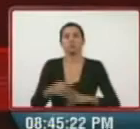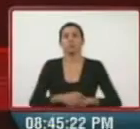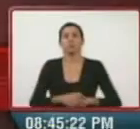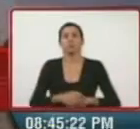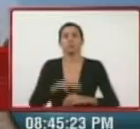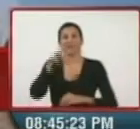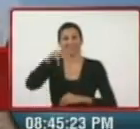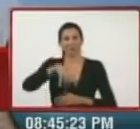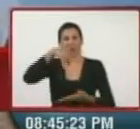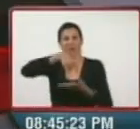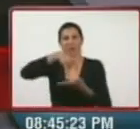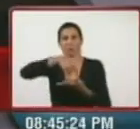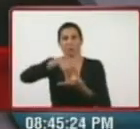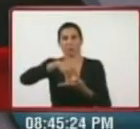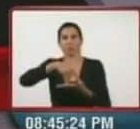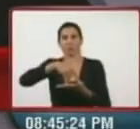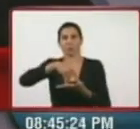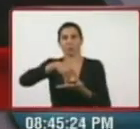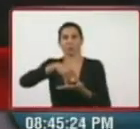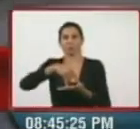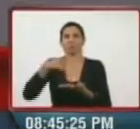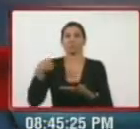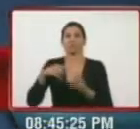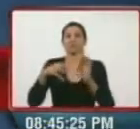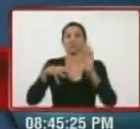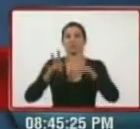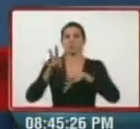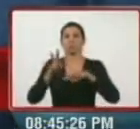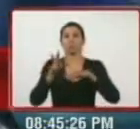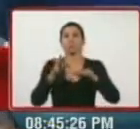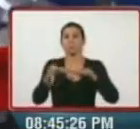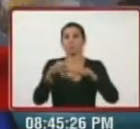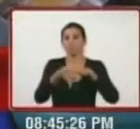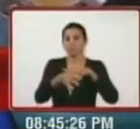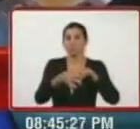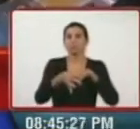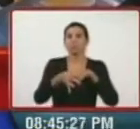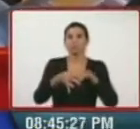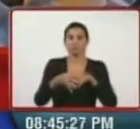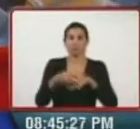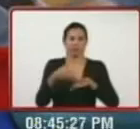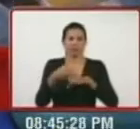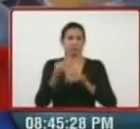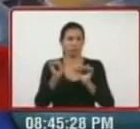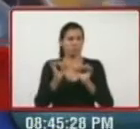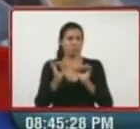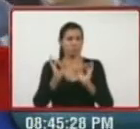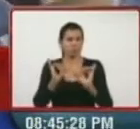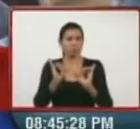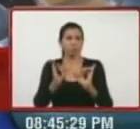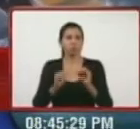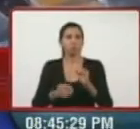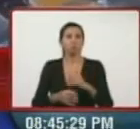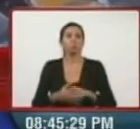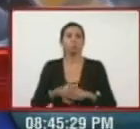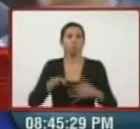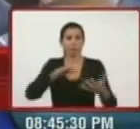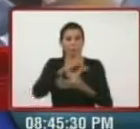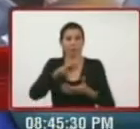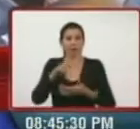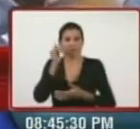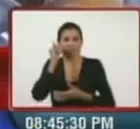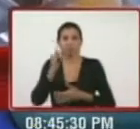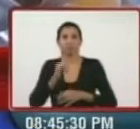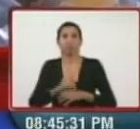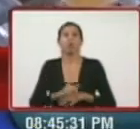estado Carabobo se cuenta con 14 municipios, y durante estos actos vandálicos, solo estos municipios fueron los que se vieron más